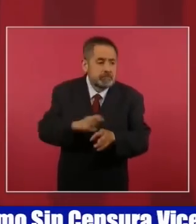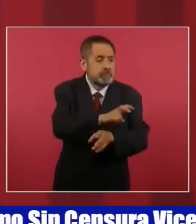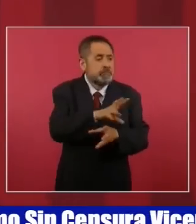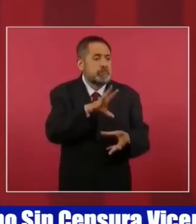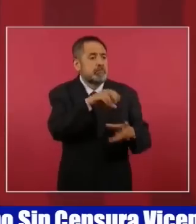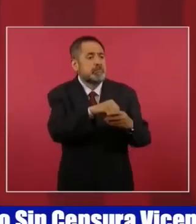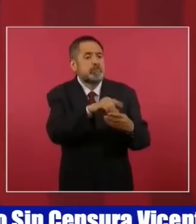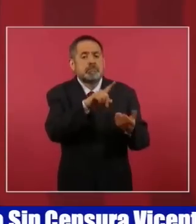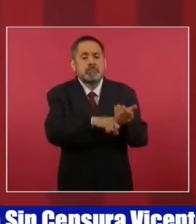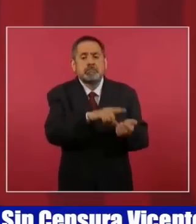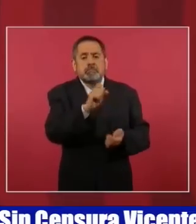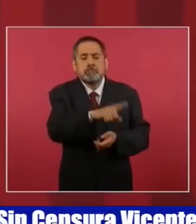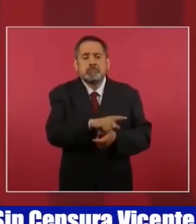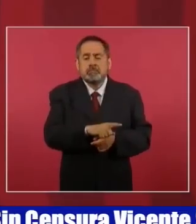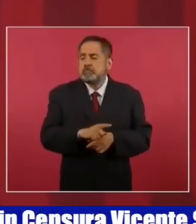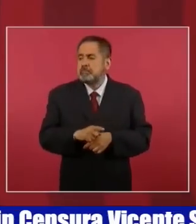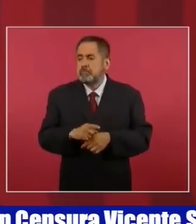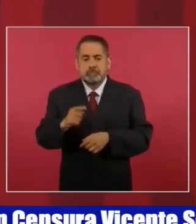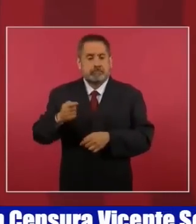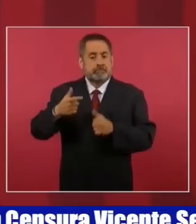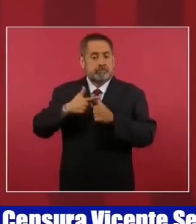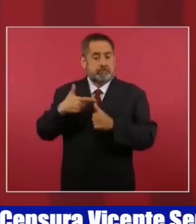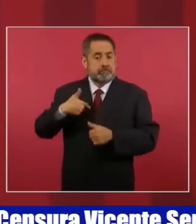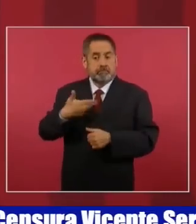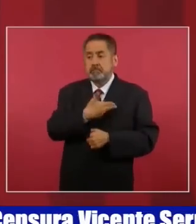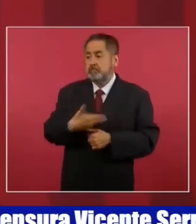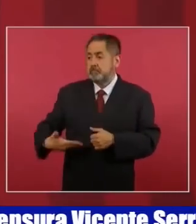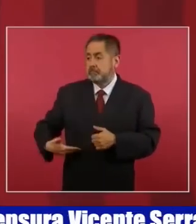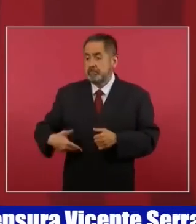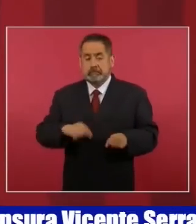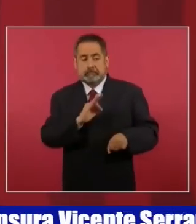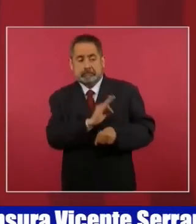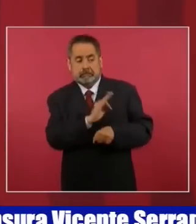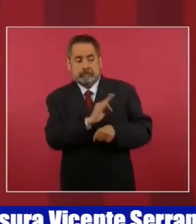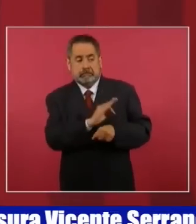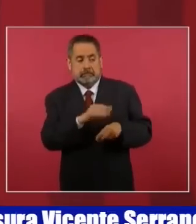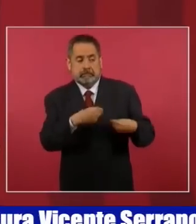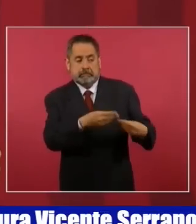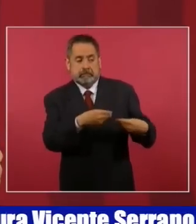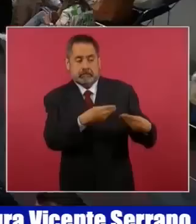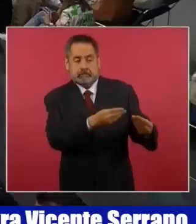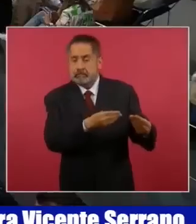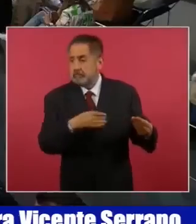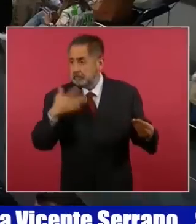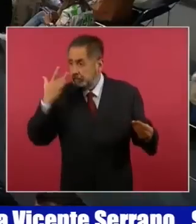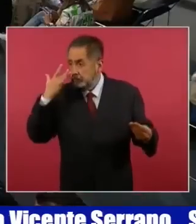que favorecían cuando eran mandatarios.